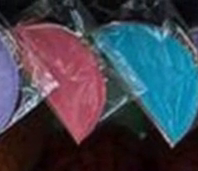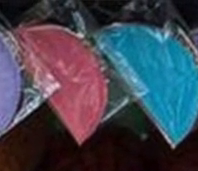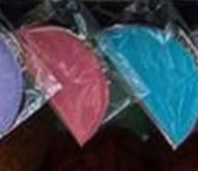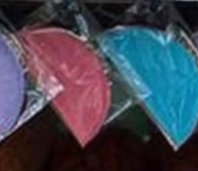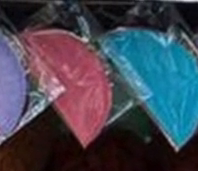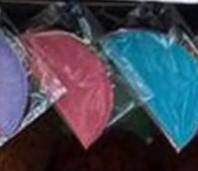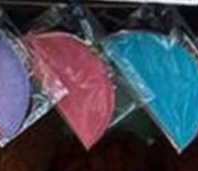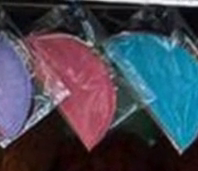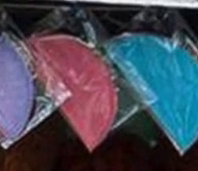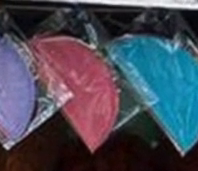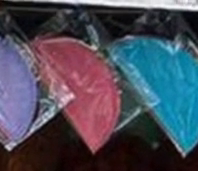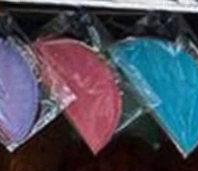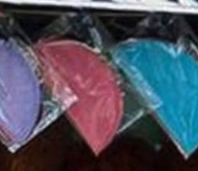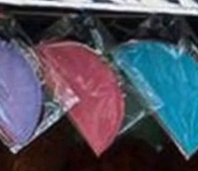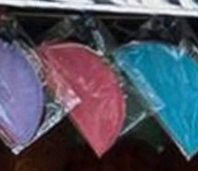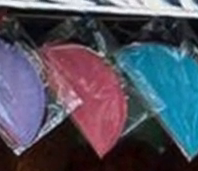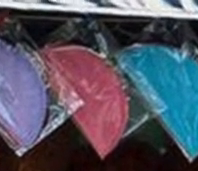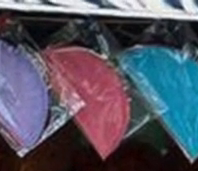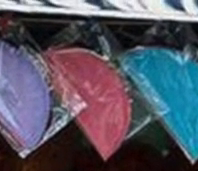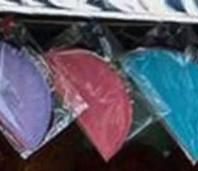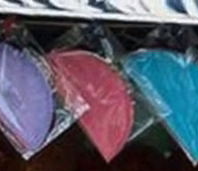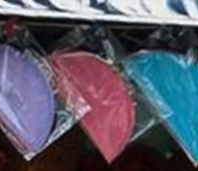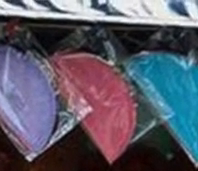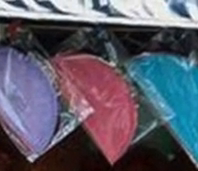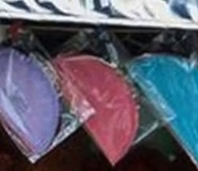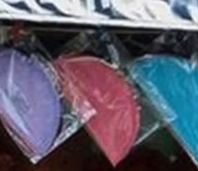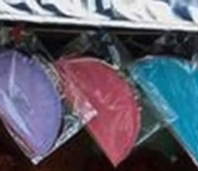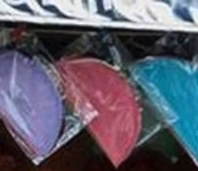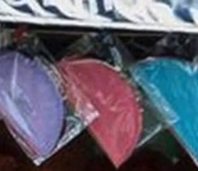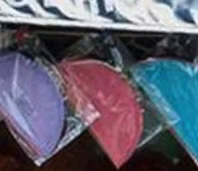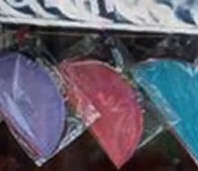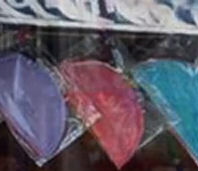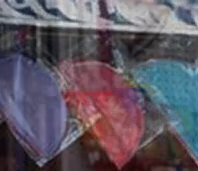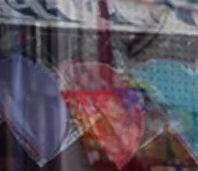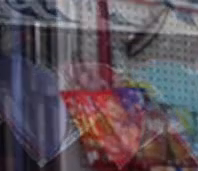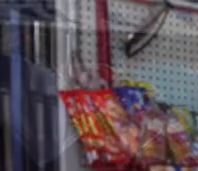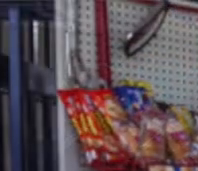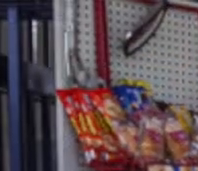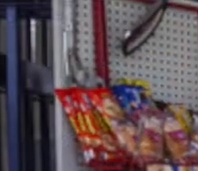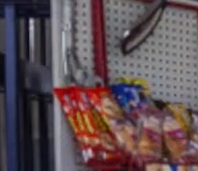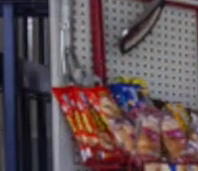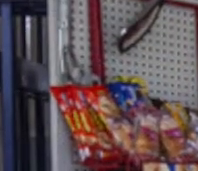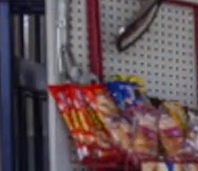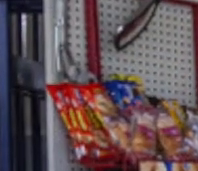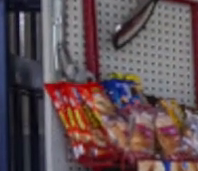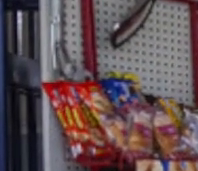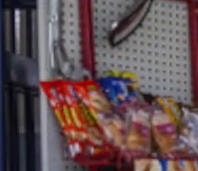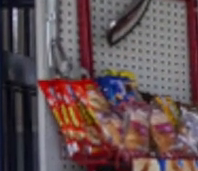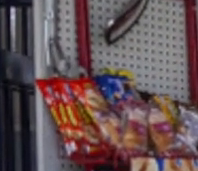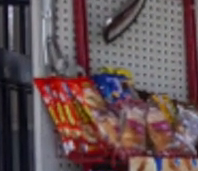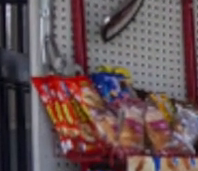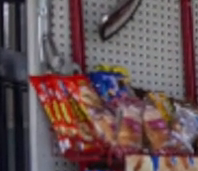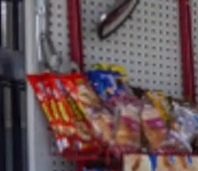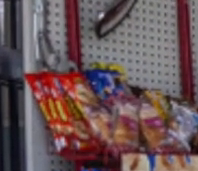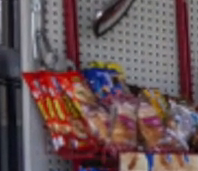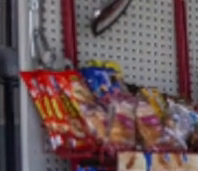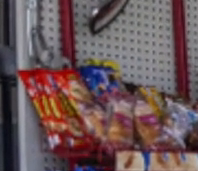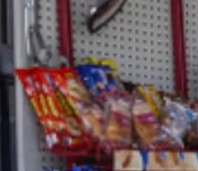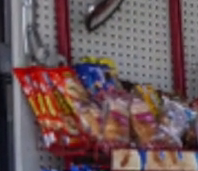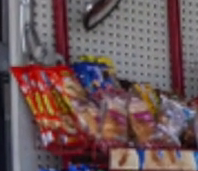con respecto a las secuelas que tiene el flagelo que se pretende